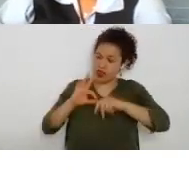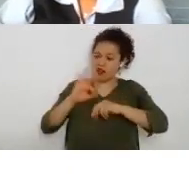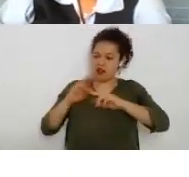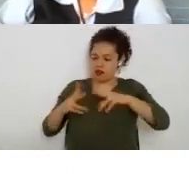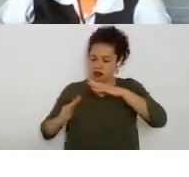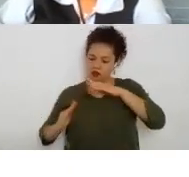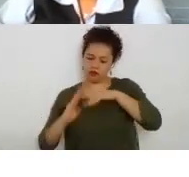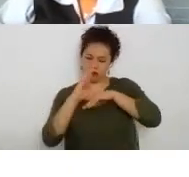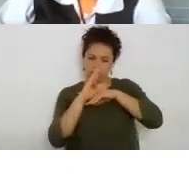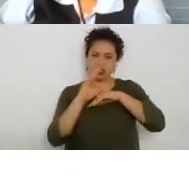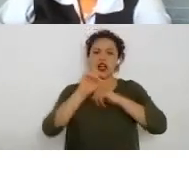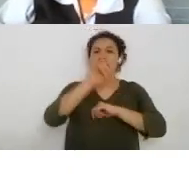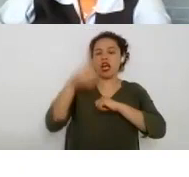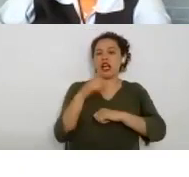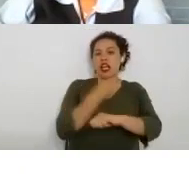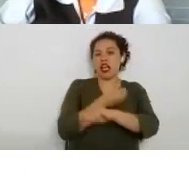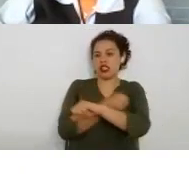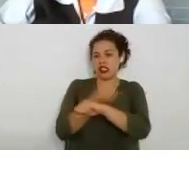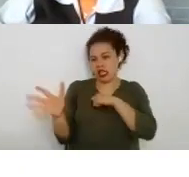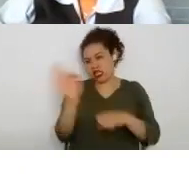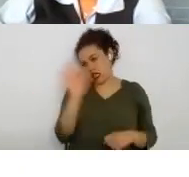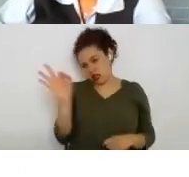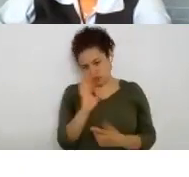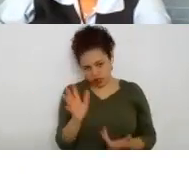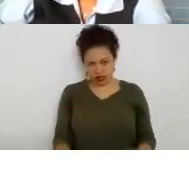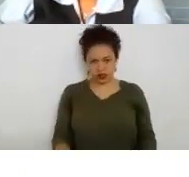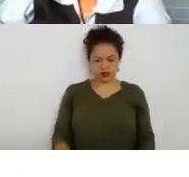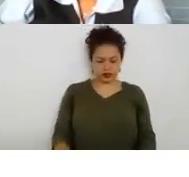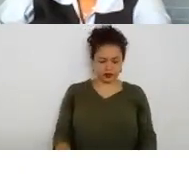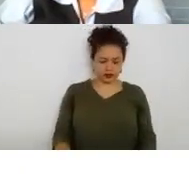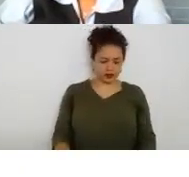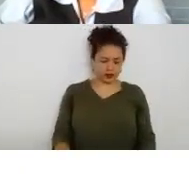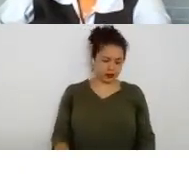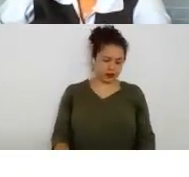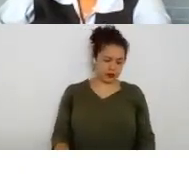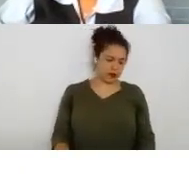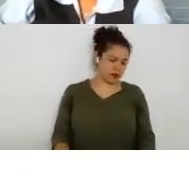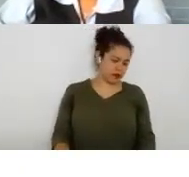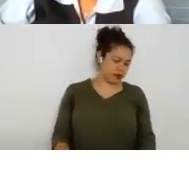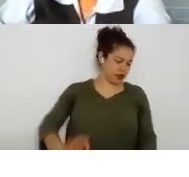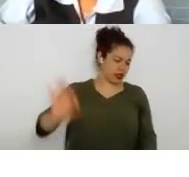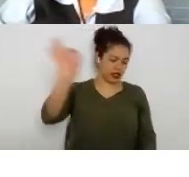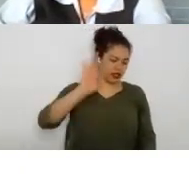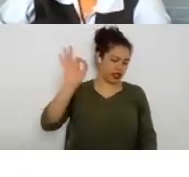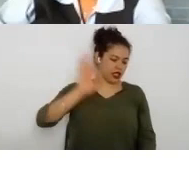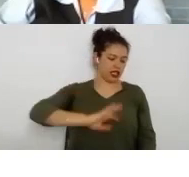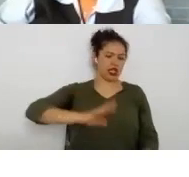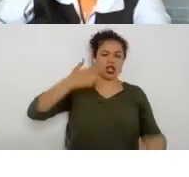ya me está presentando a lo mejor una hemorragia, ¿ok? O en su defecto provocar una mayor desviación en la